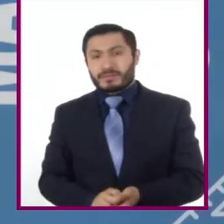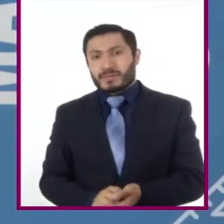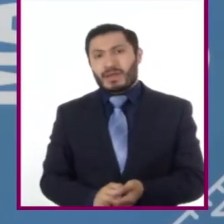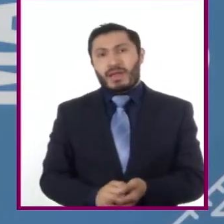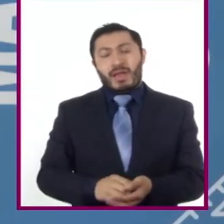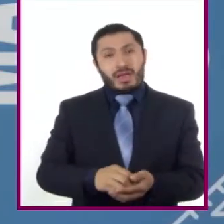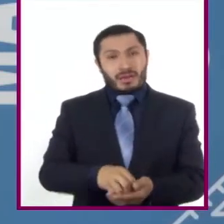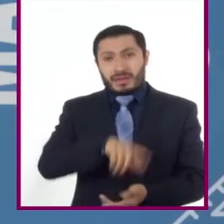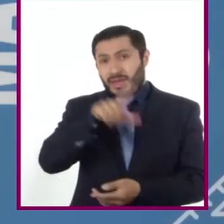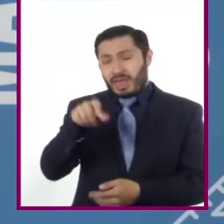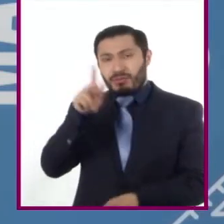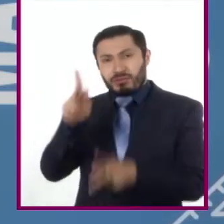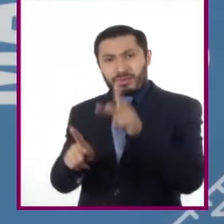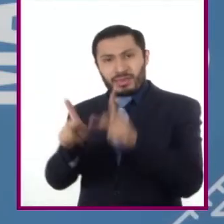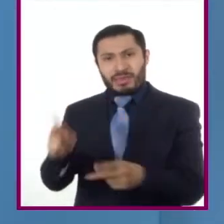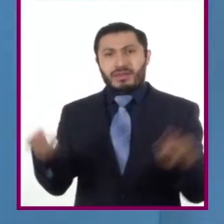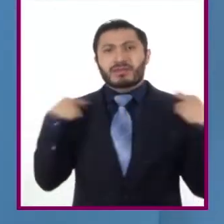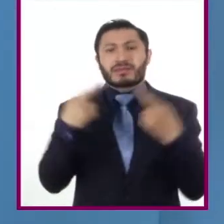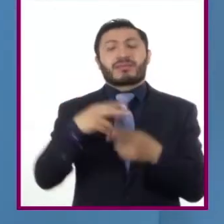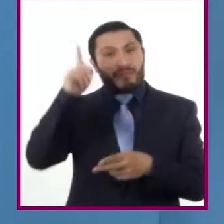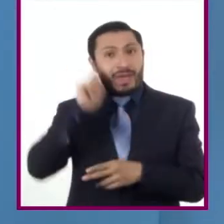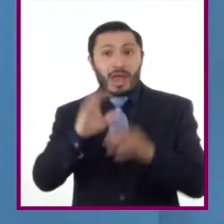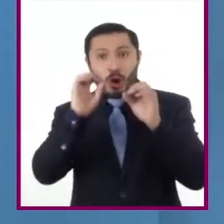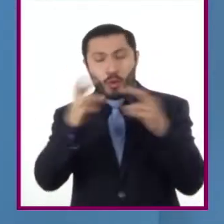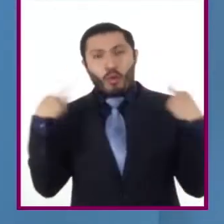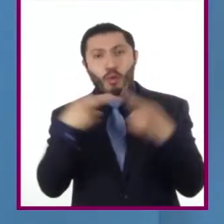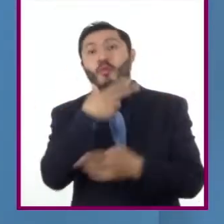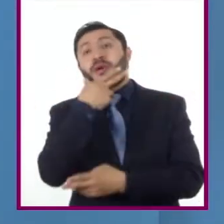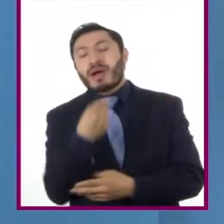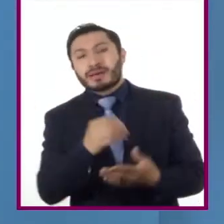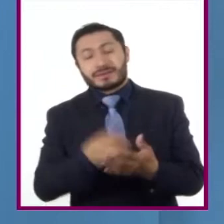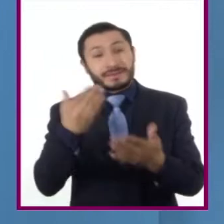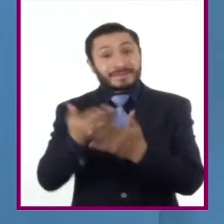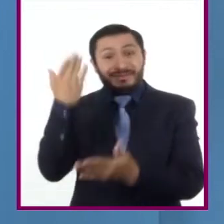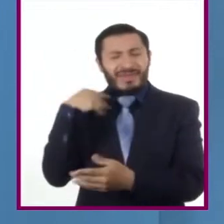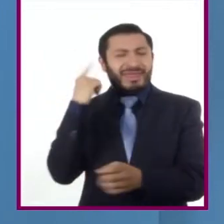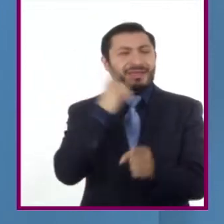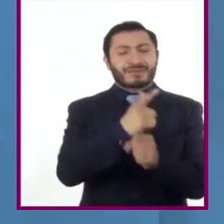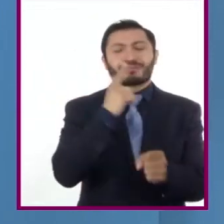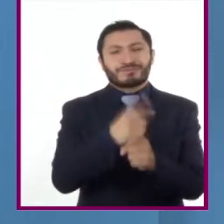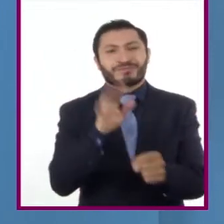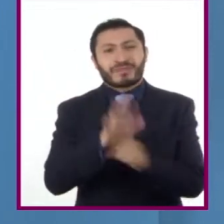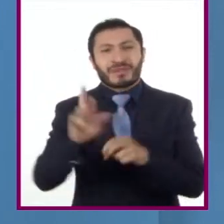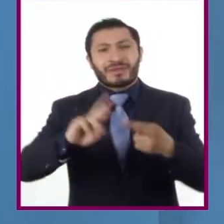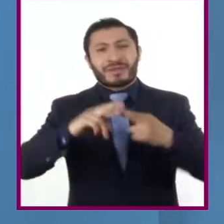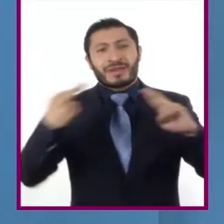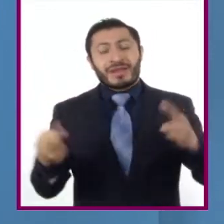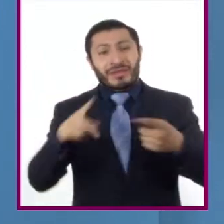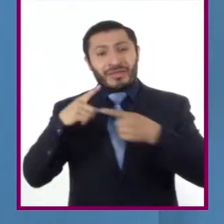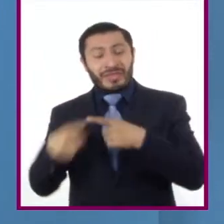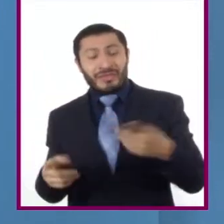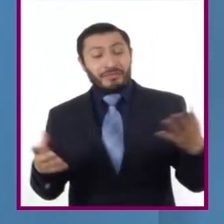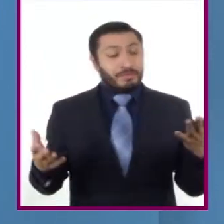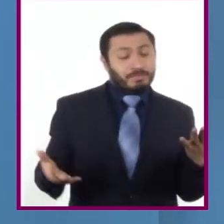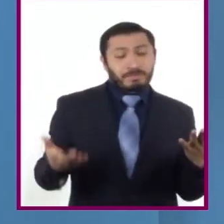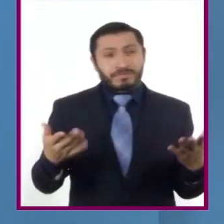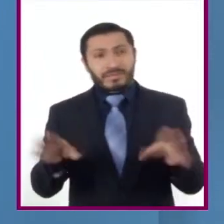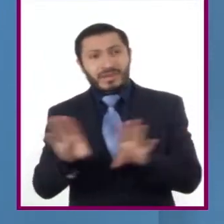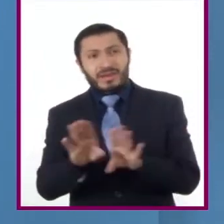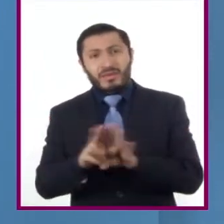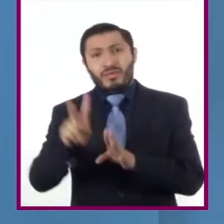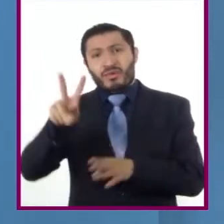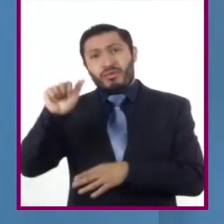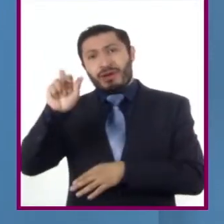con su profesora o profesor. Anteriormente identificamos las relaciones entre variables que representan una